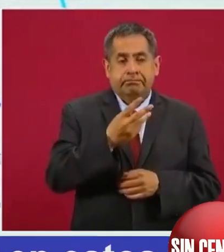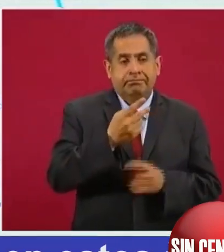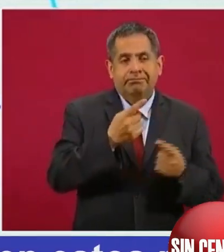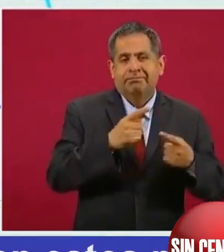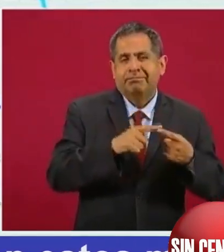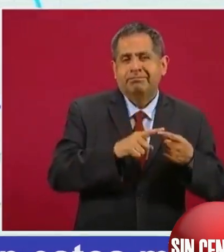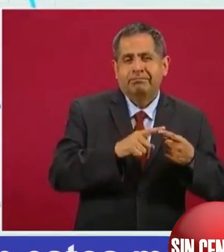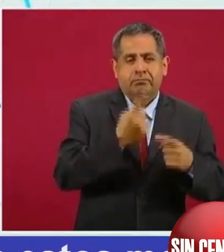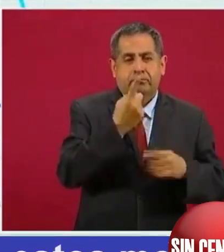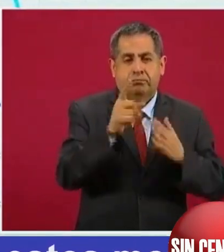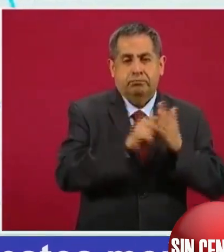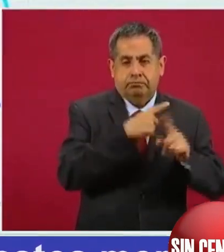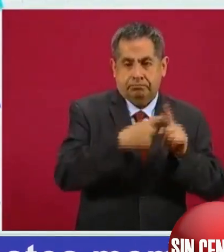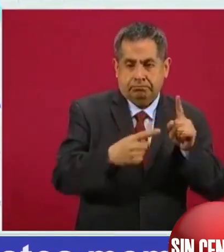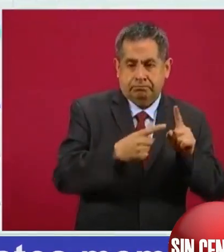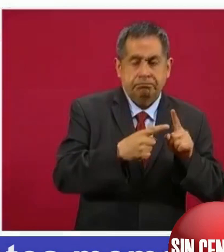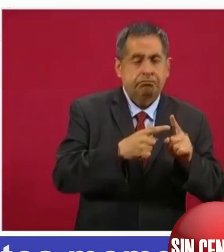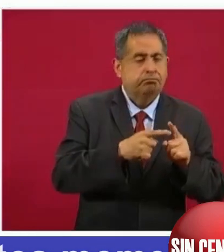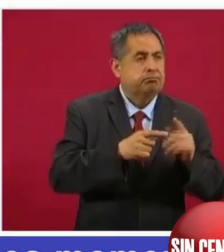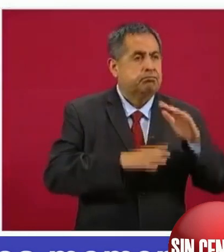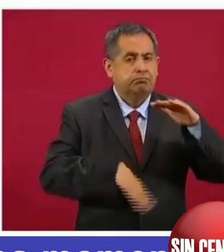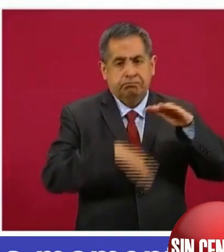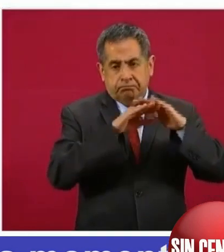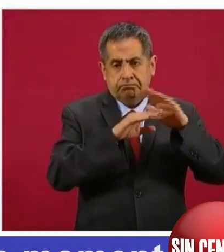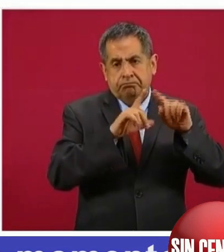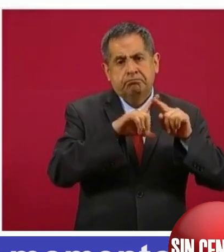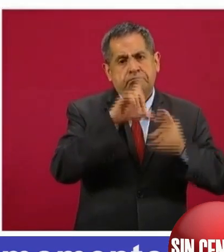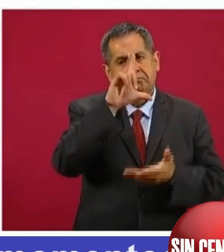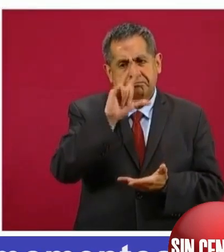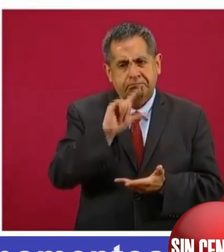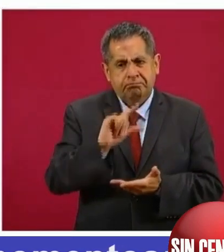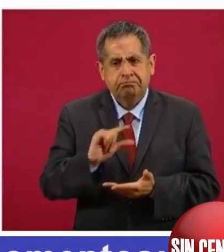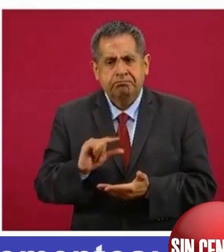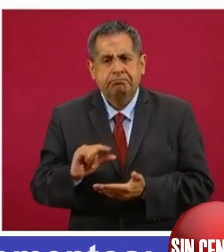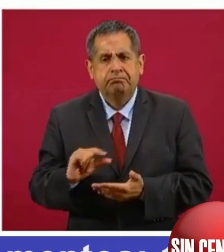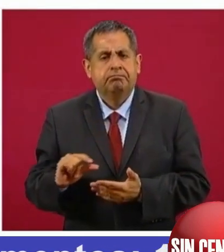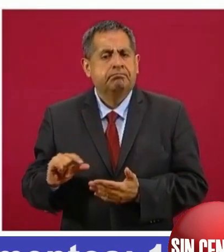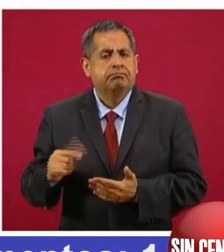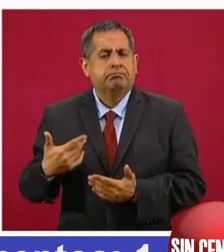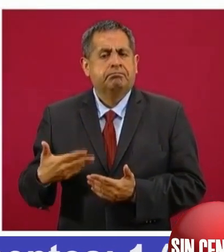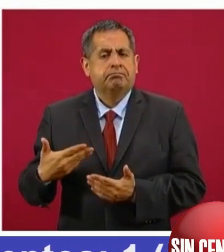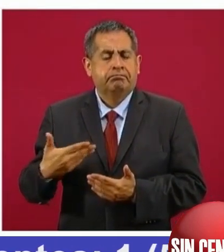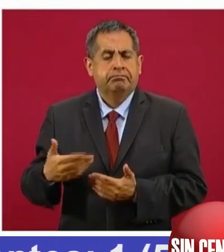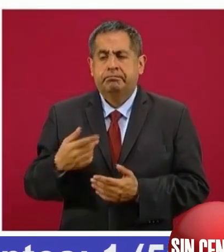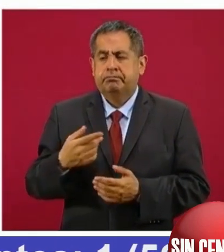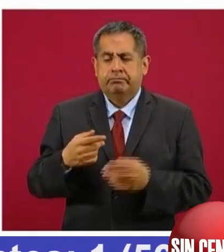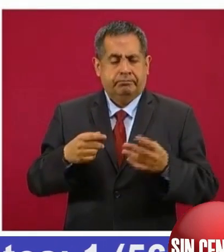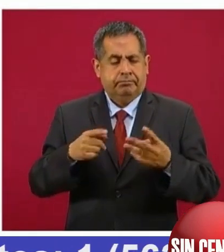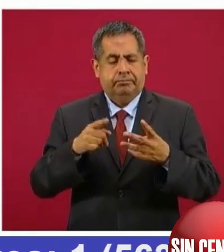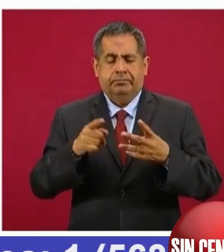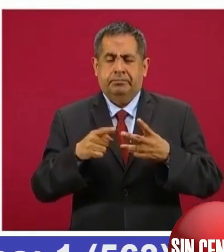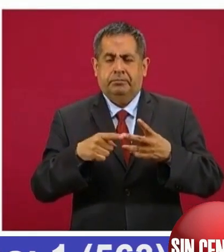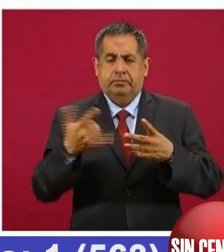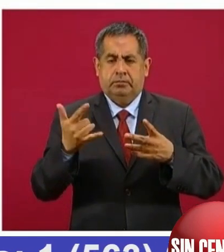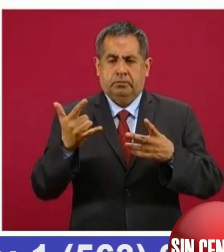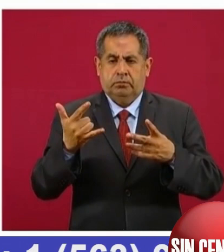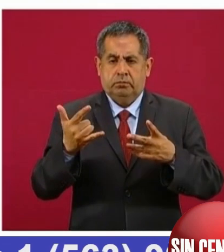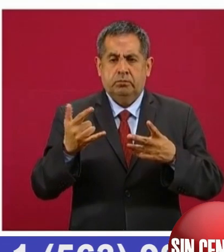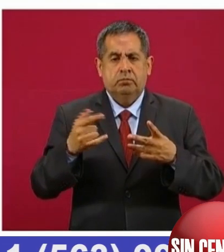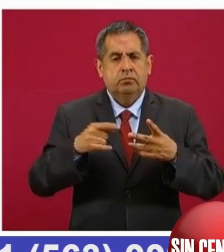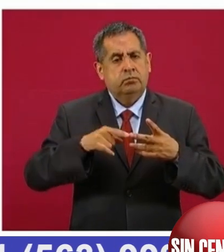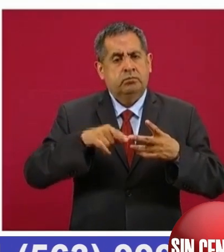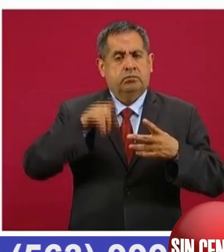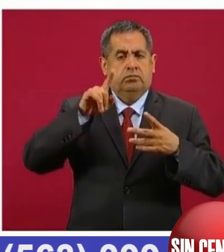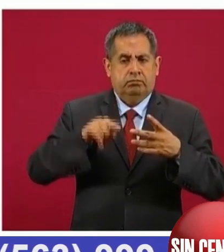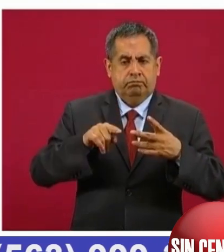semáforo verde. Llegó a un punto máximo de su epidemia en la semana 27, que es la segunda semana de julio. Posteriormente tuvo este descenso y que se